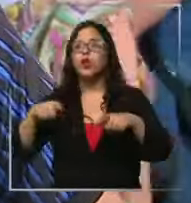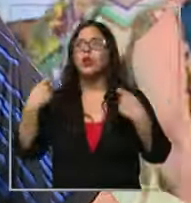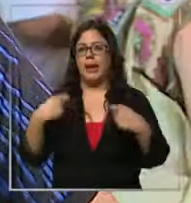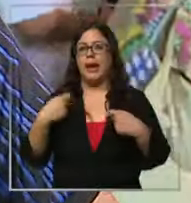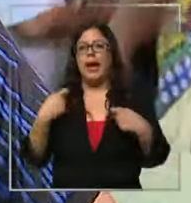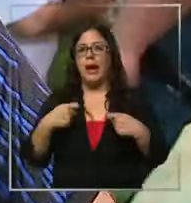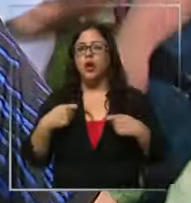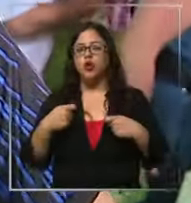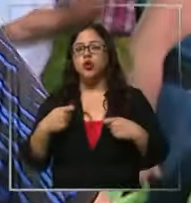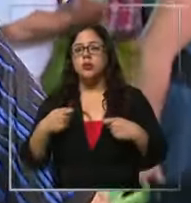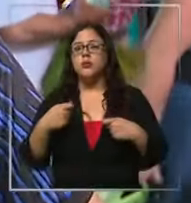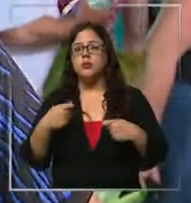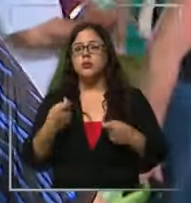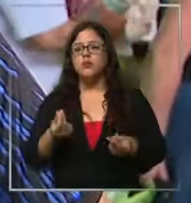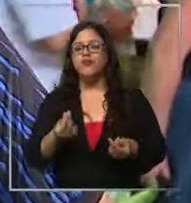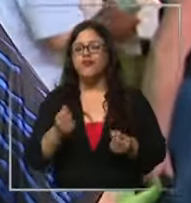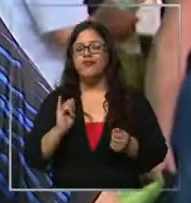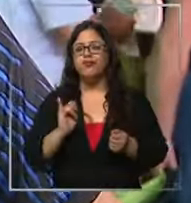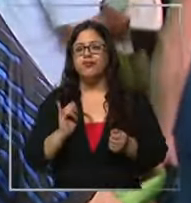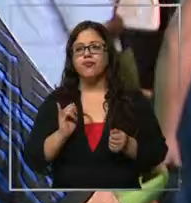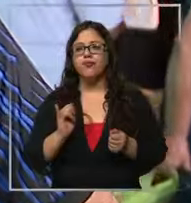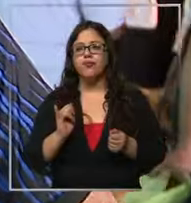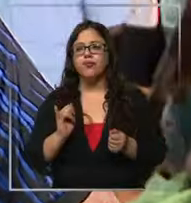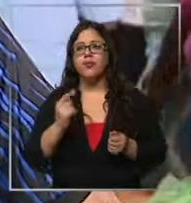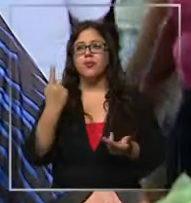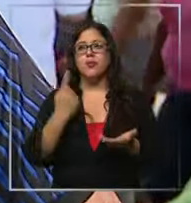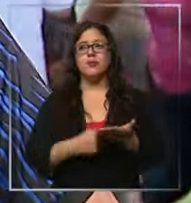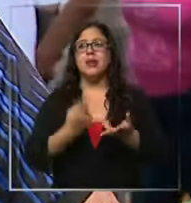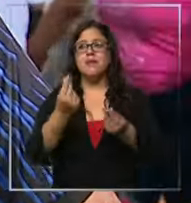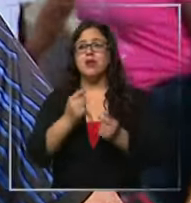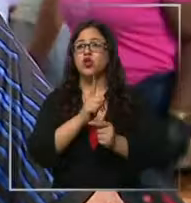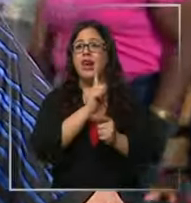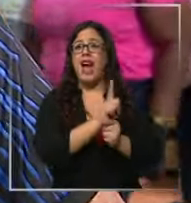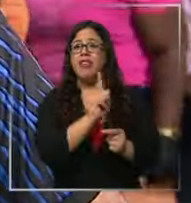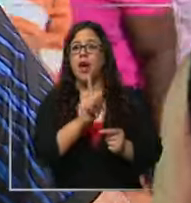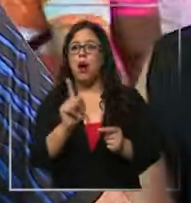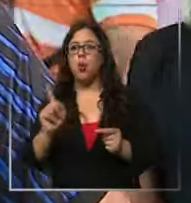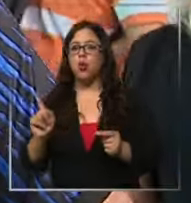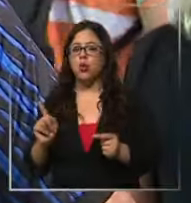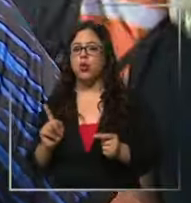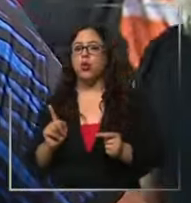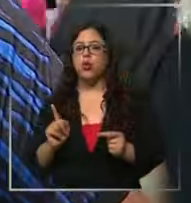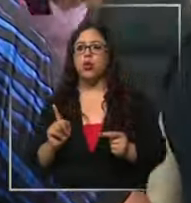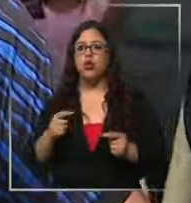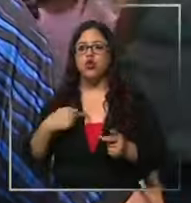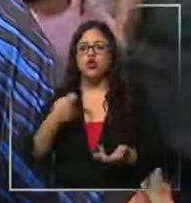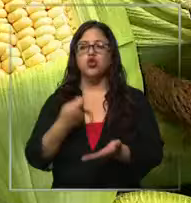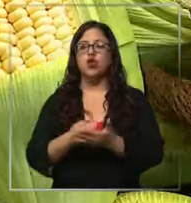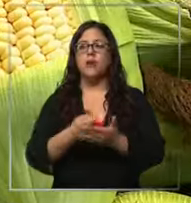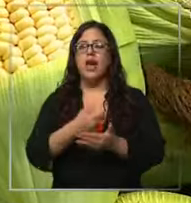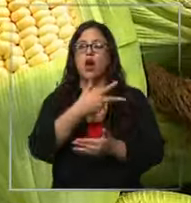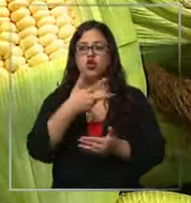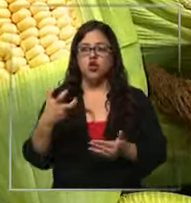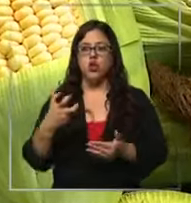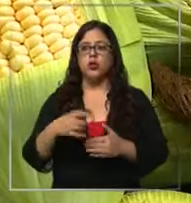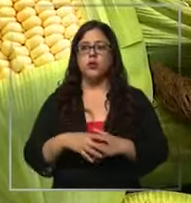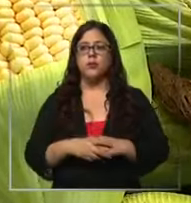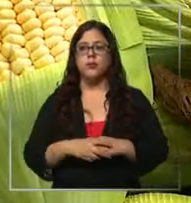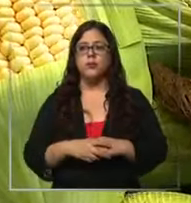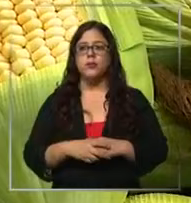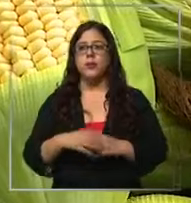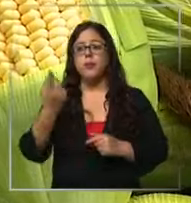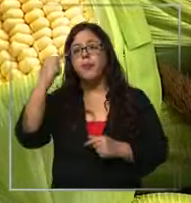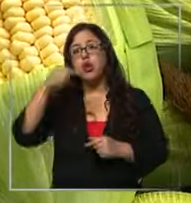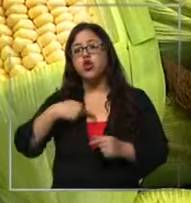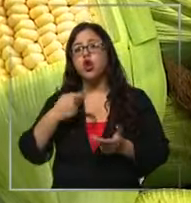caro, llegó a 1.000 pesos cada uno. Yo compré a 800, pero